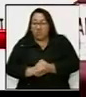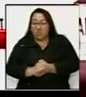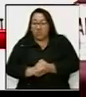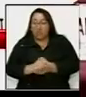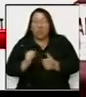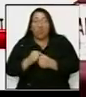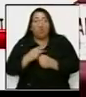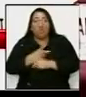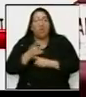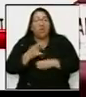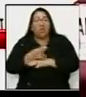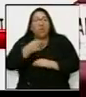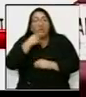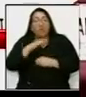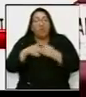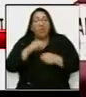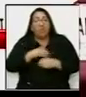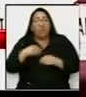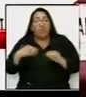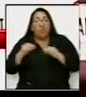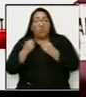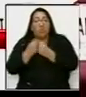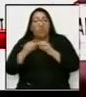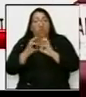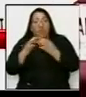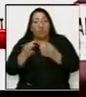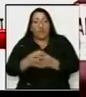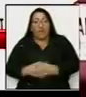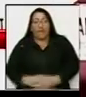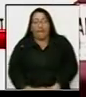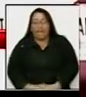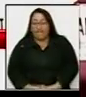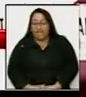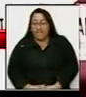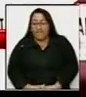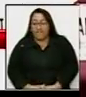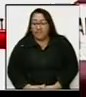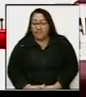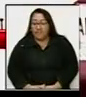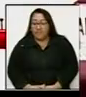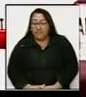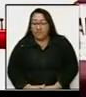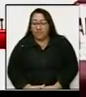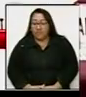contra la mujer y los integrantes del grupo familiar. Parece que una